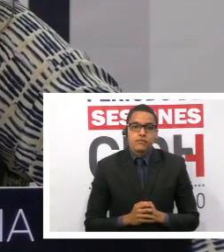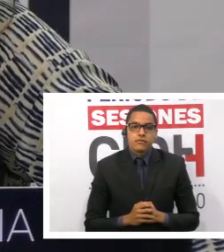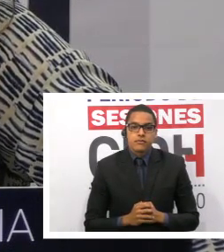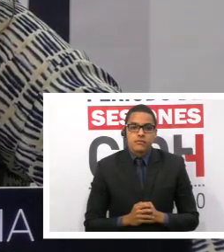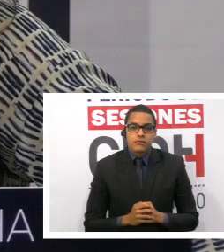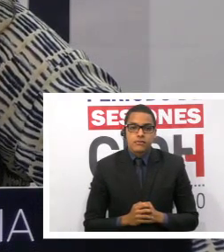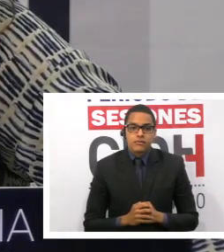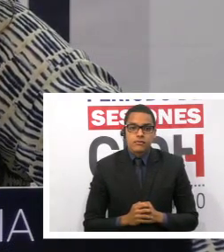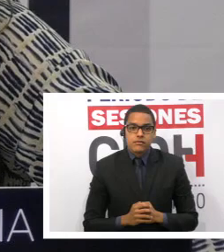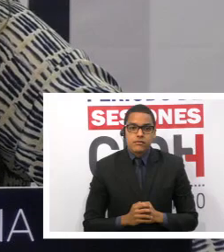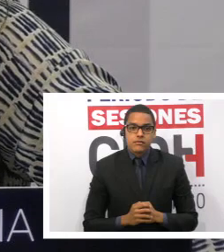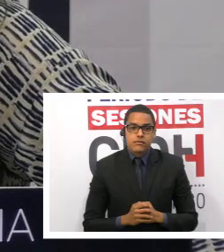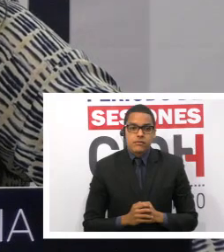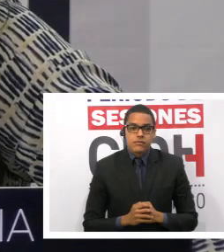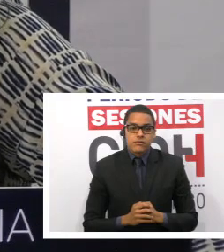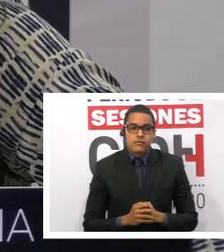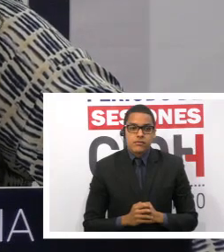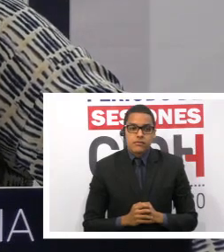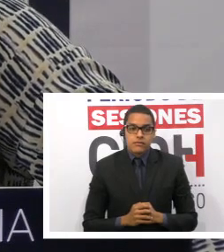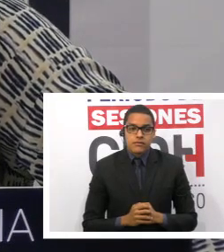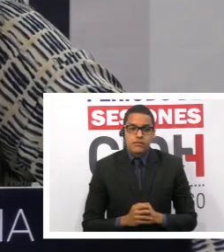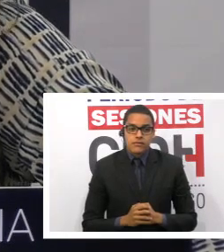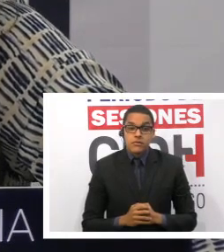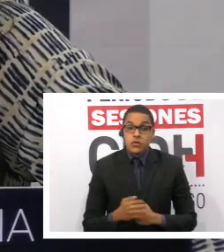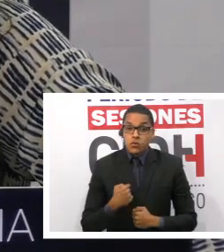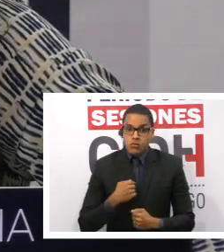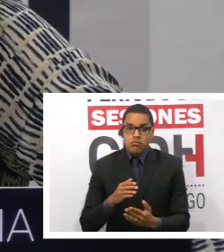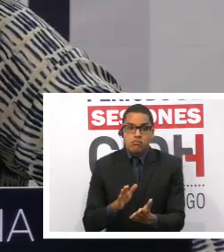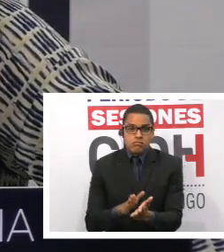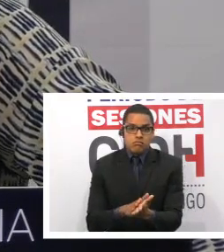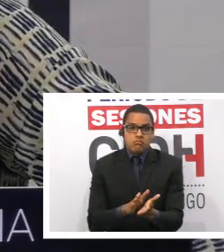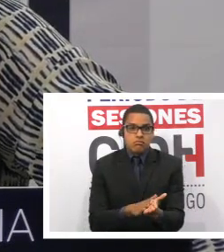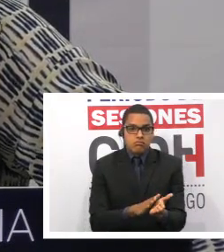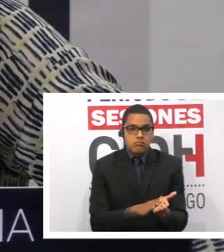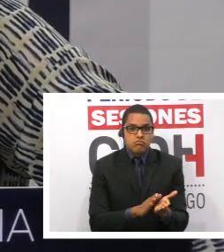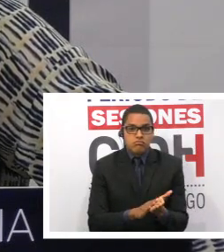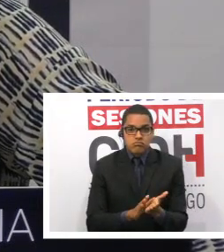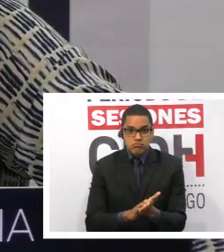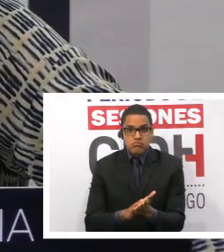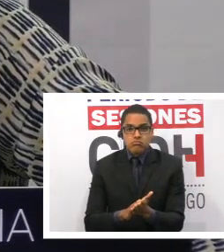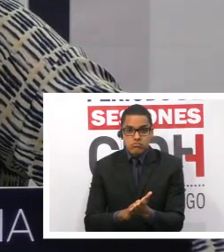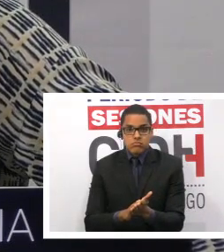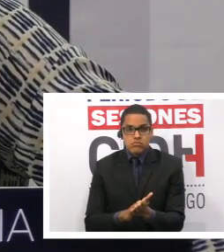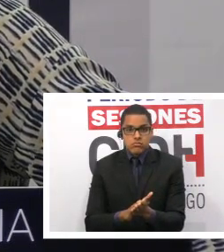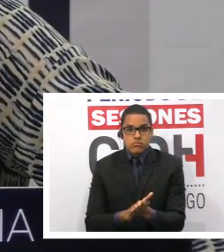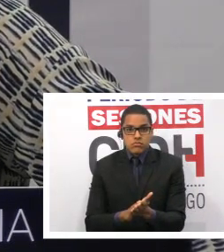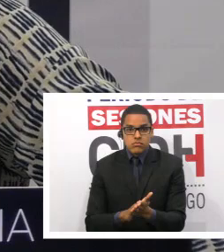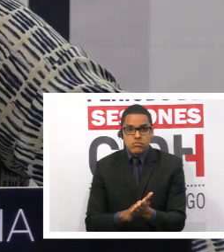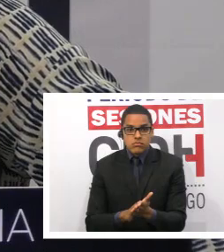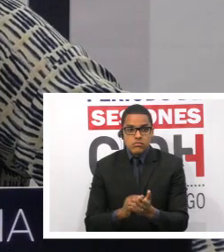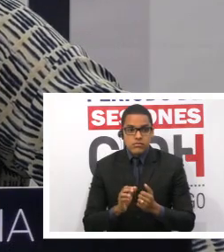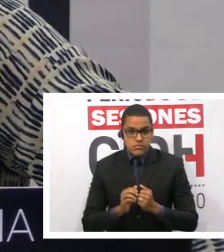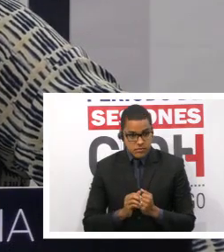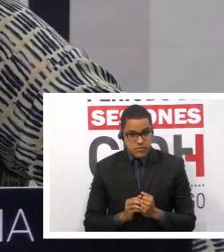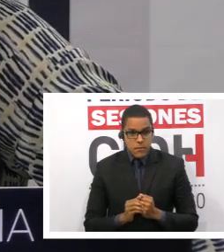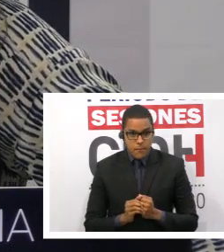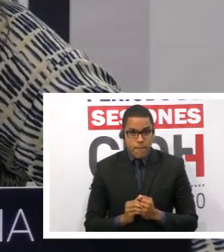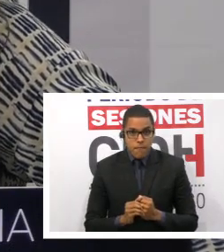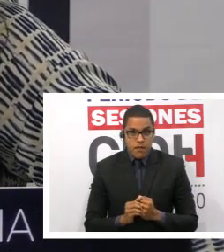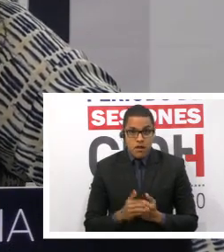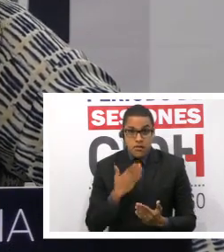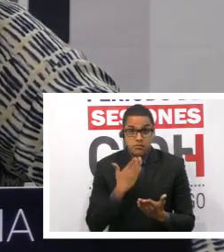y aquí me lo con reconocimiento al extraordinario labor de nuestra relatora soledad